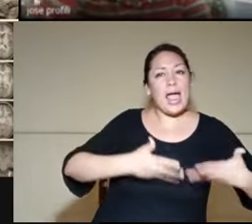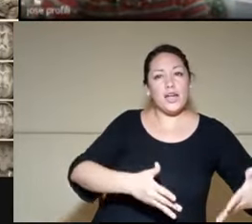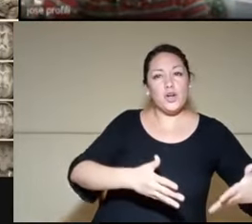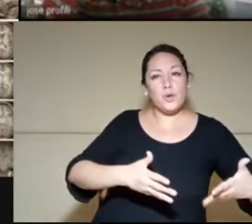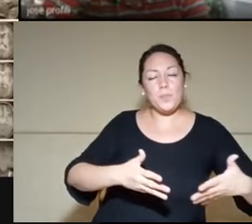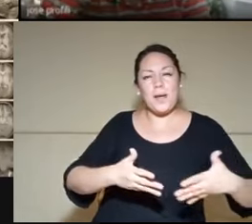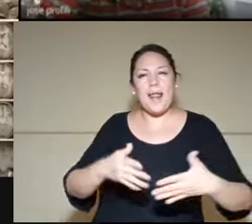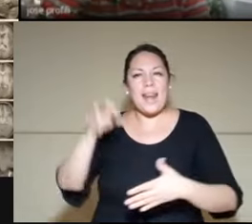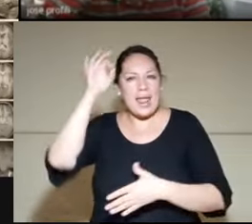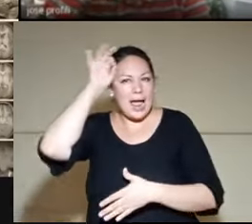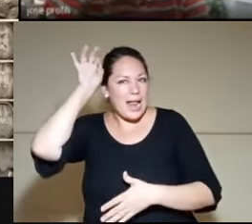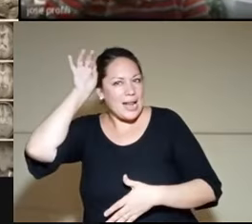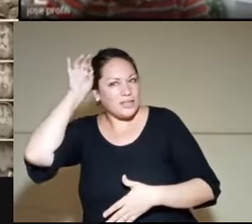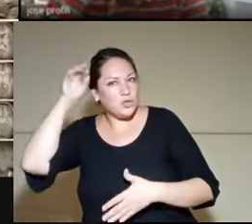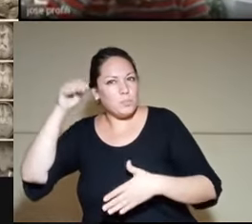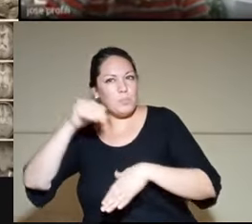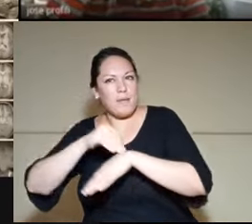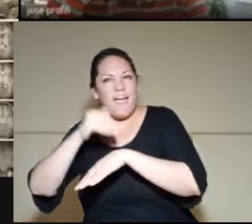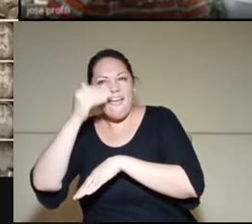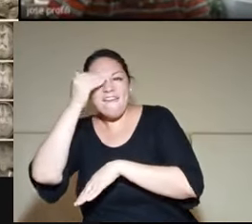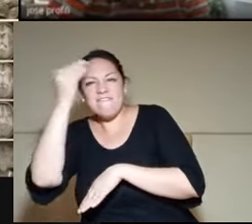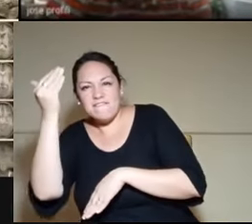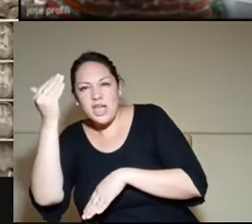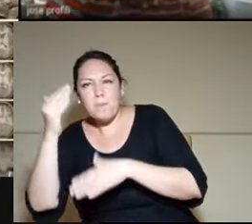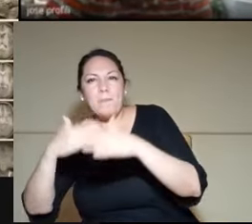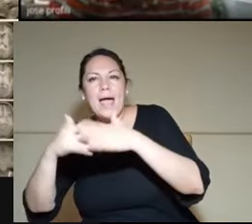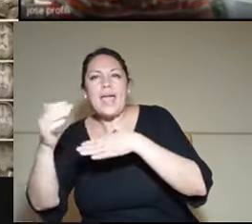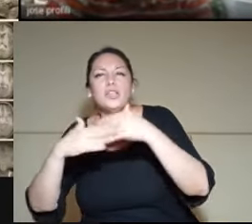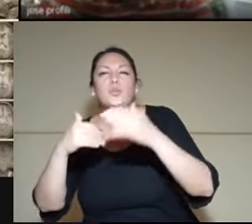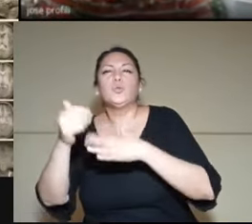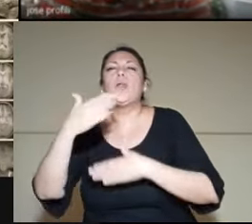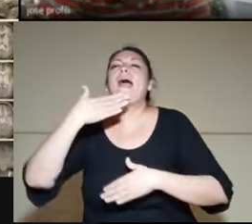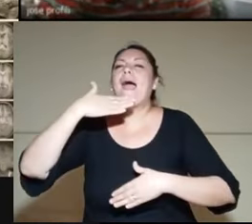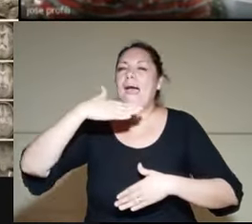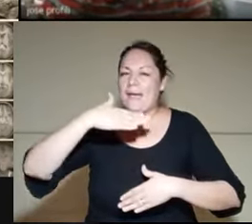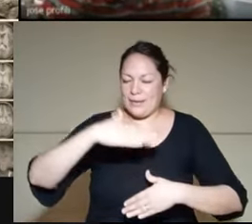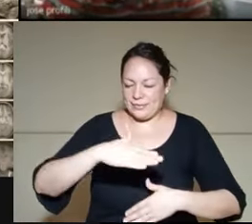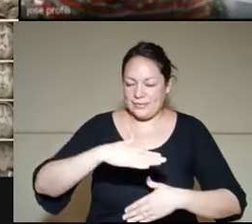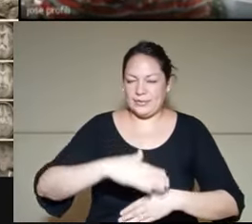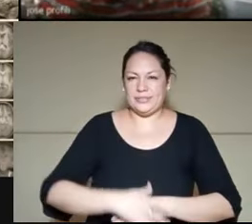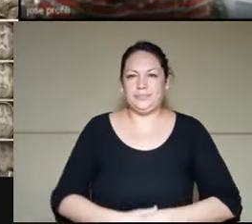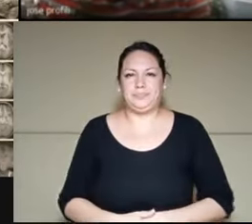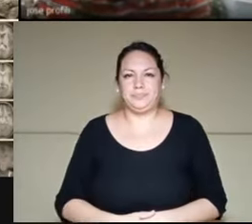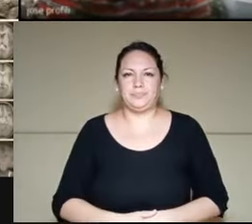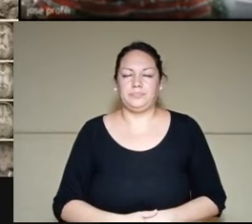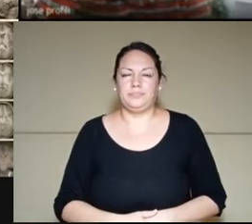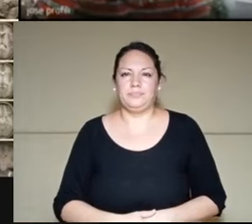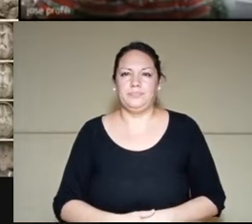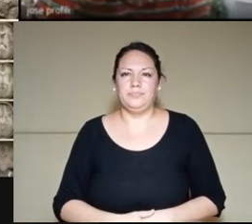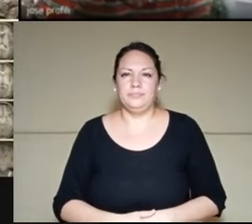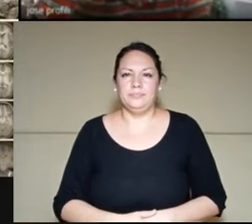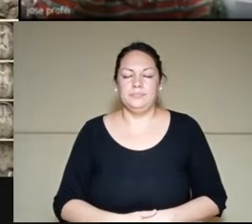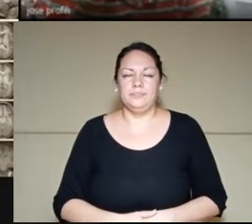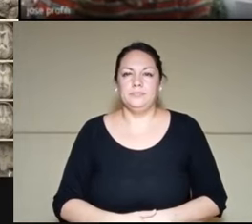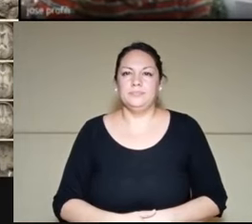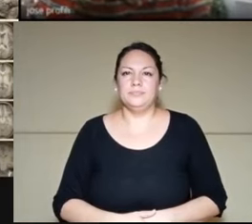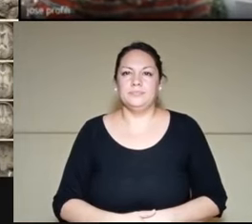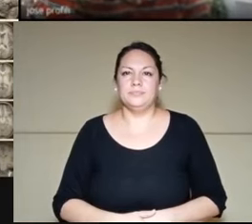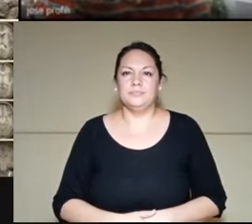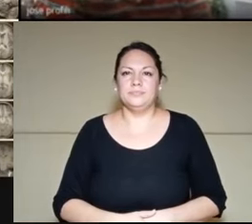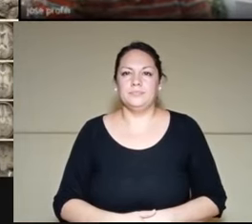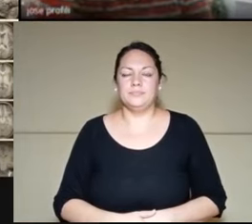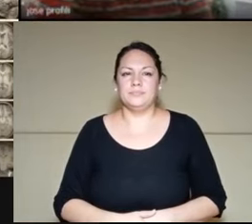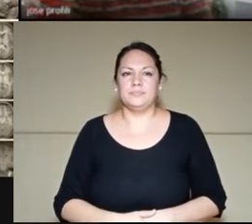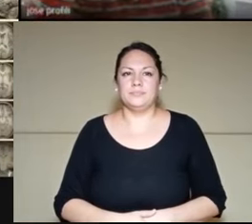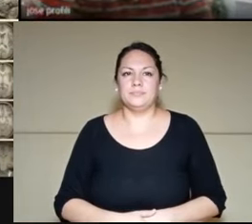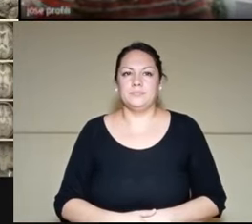enfermedades para que puedan entender la función y las estructuras. Entonces es importante que tengan en cuenta esto,